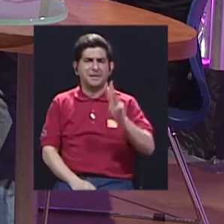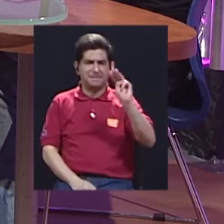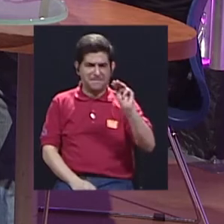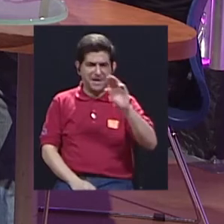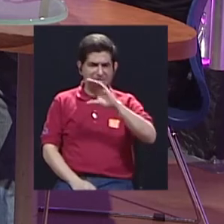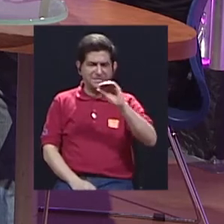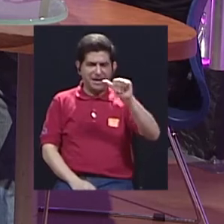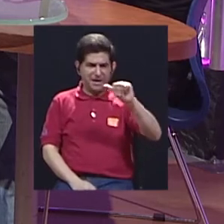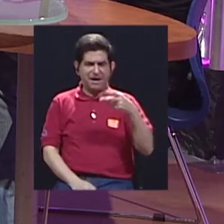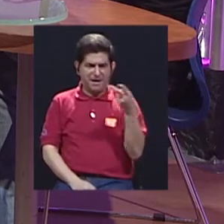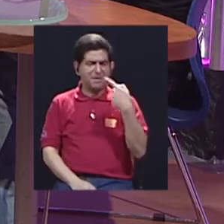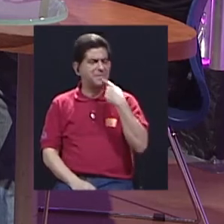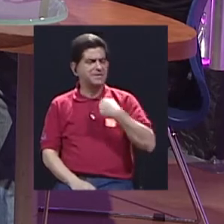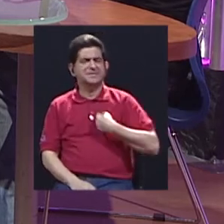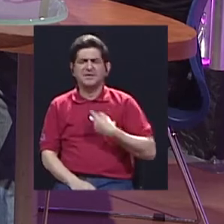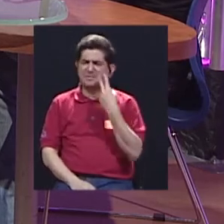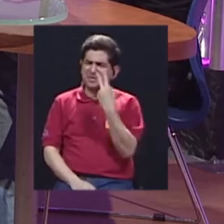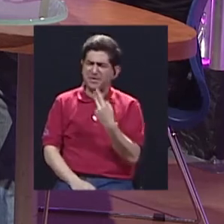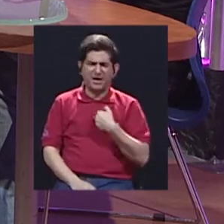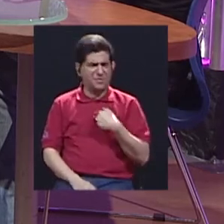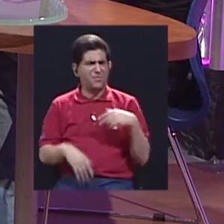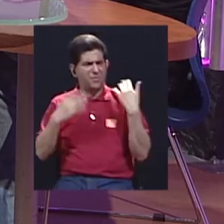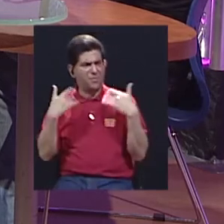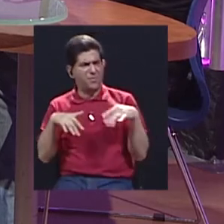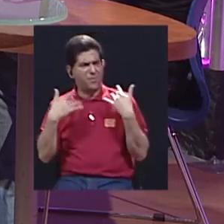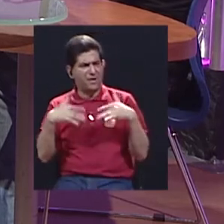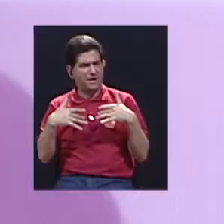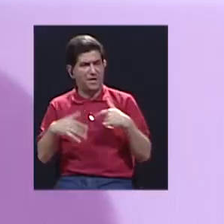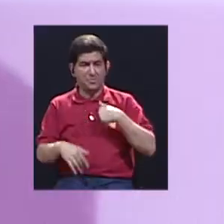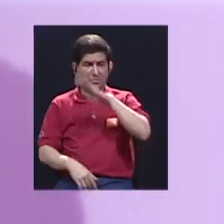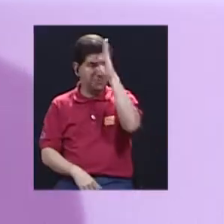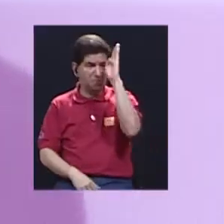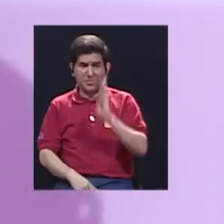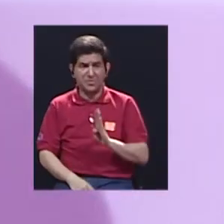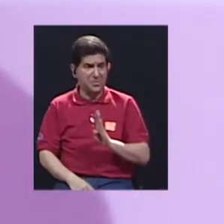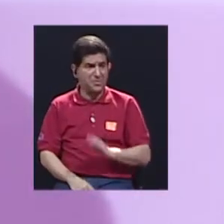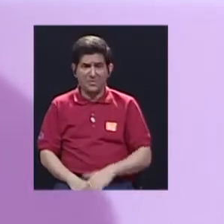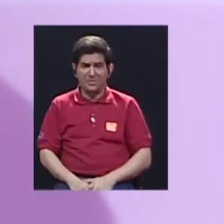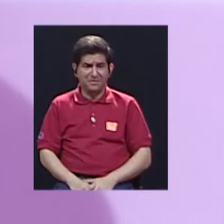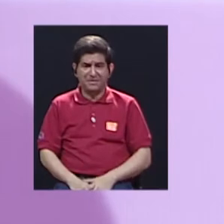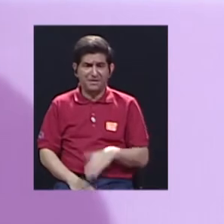Alejandra me dijeron, pero mira, que yo decía, wow, pero yo nunca he hecho nada